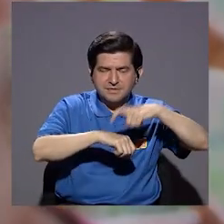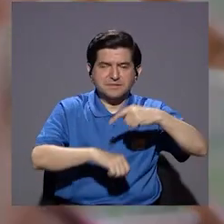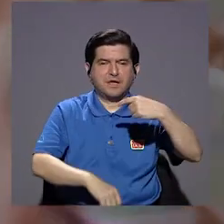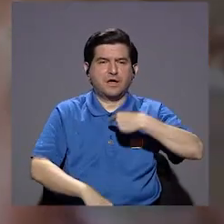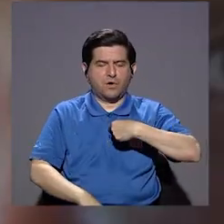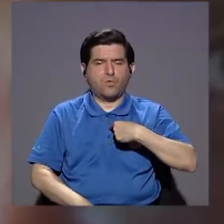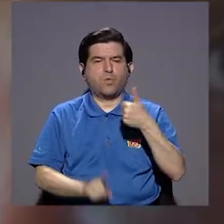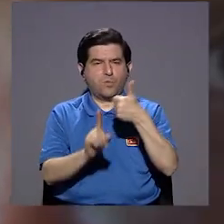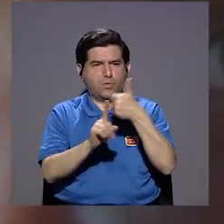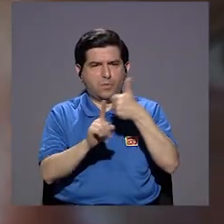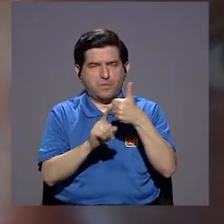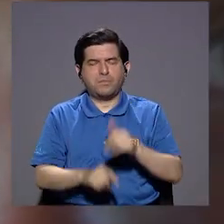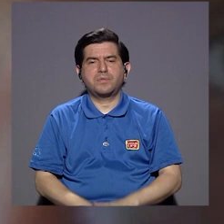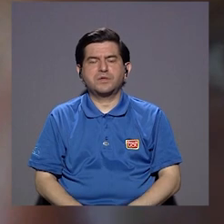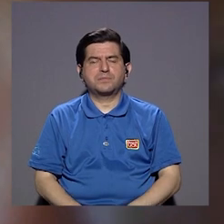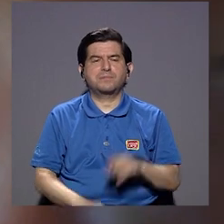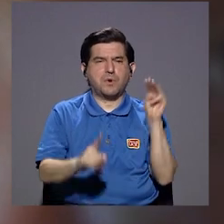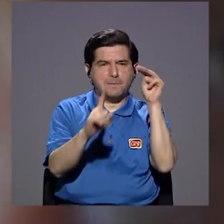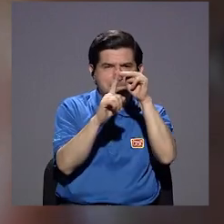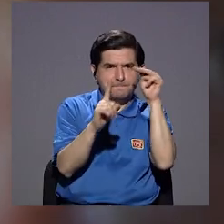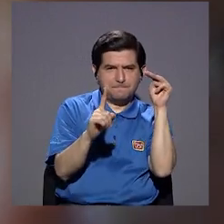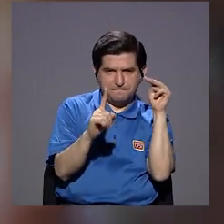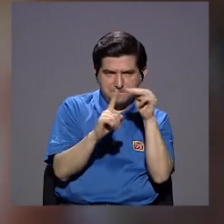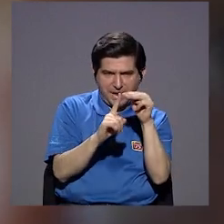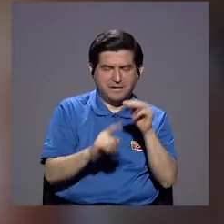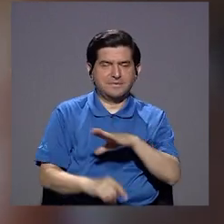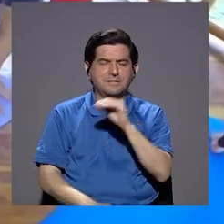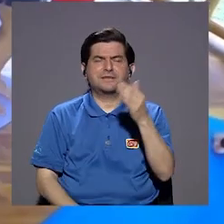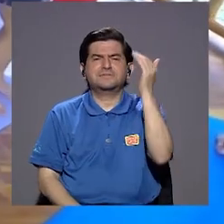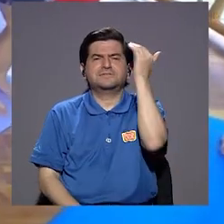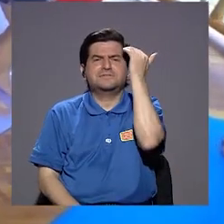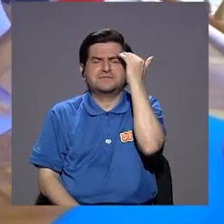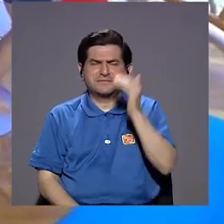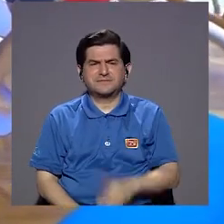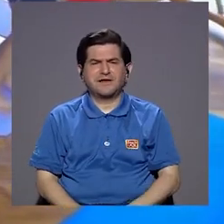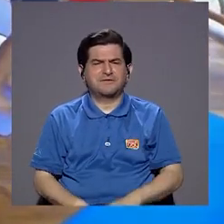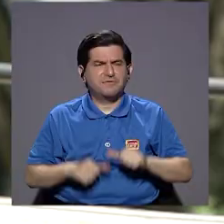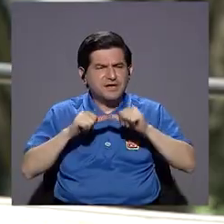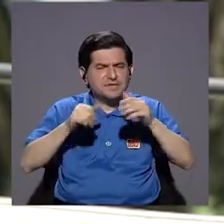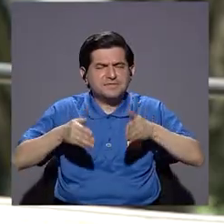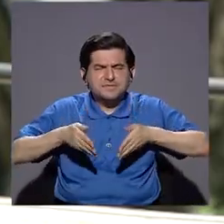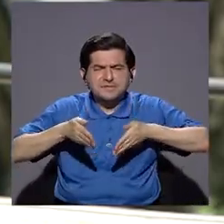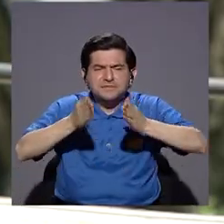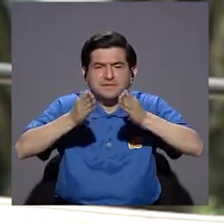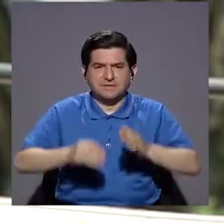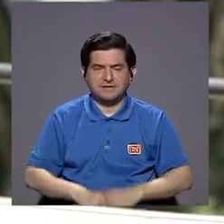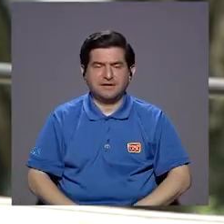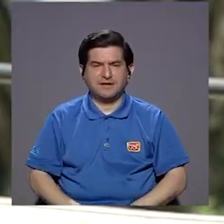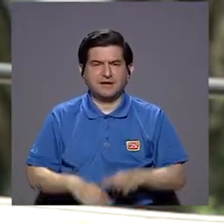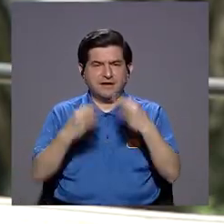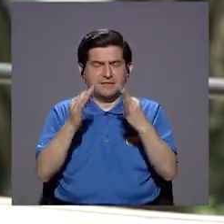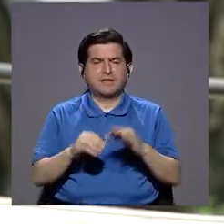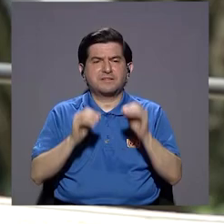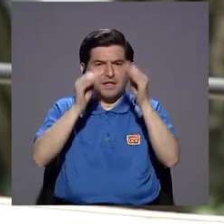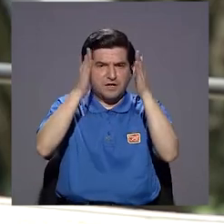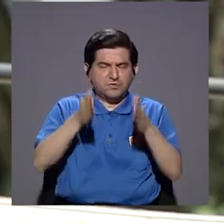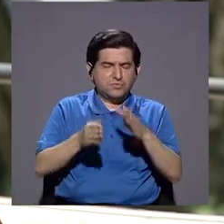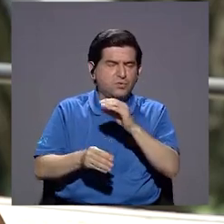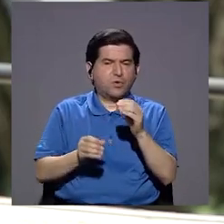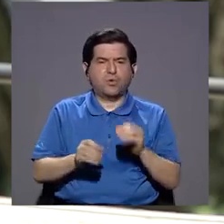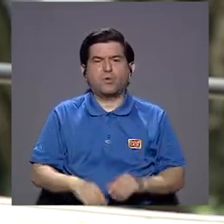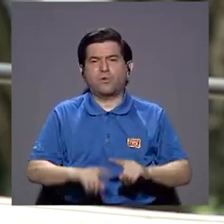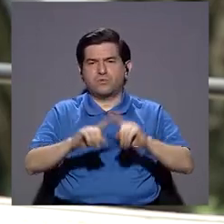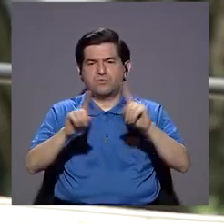pues uno mismo va generando sus metas y va sabiendo por dónde es que tiene que ir. Va buscando los profesores o